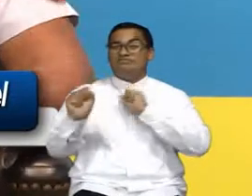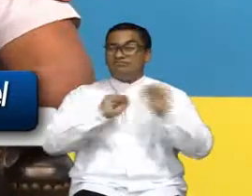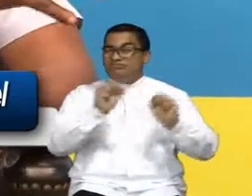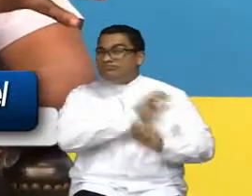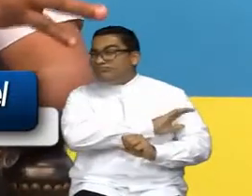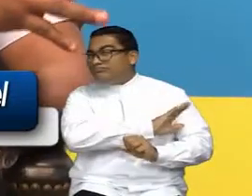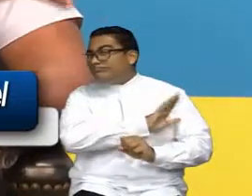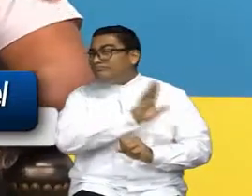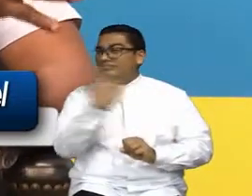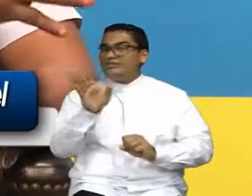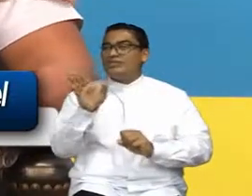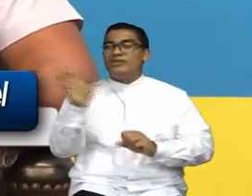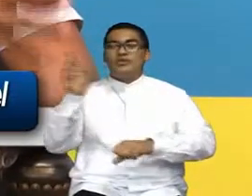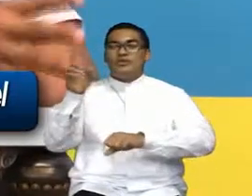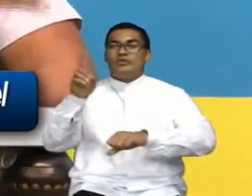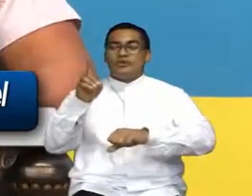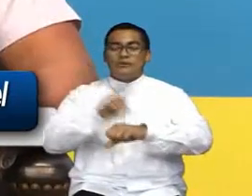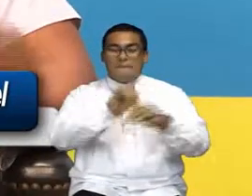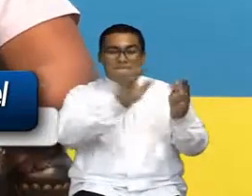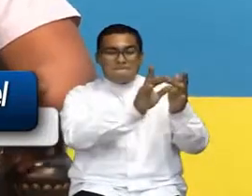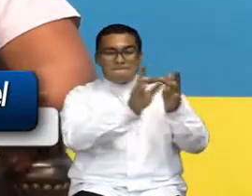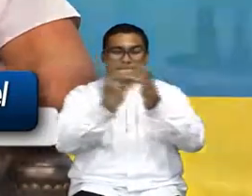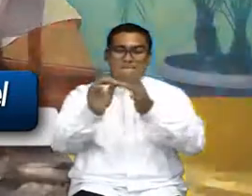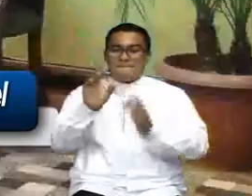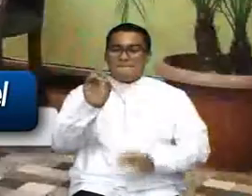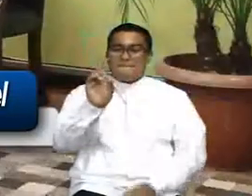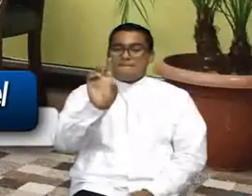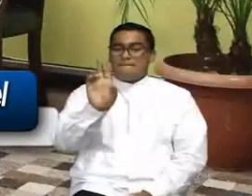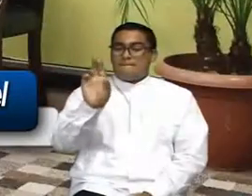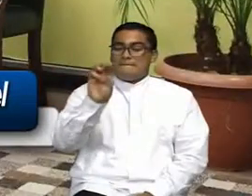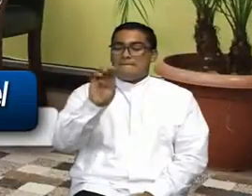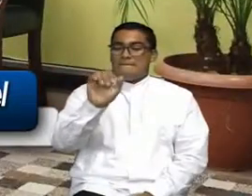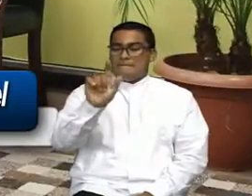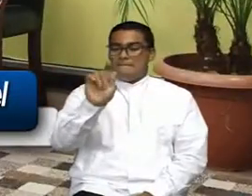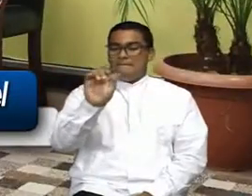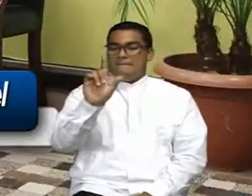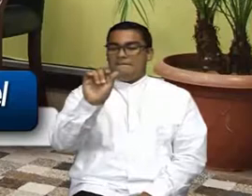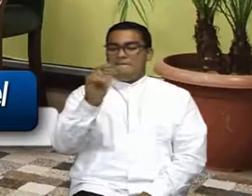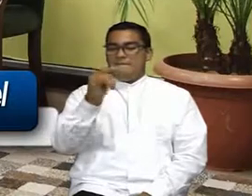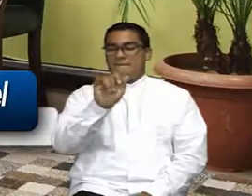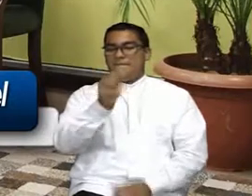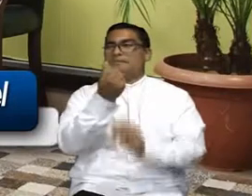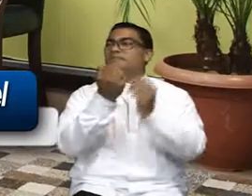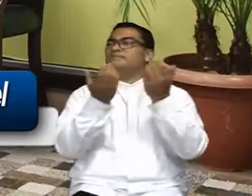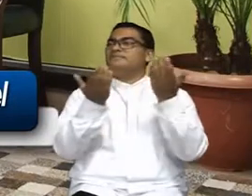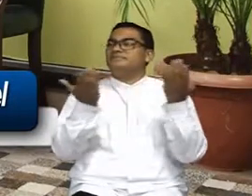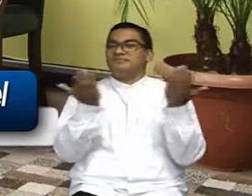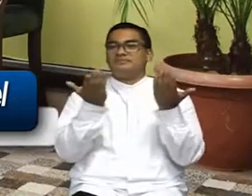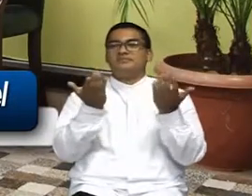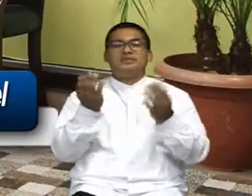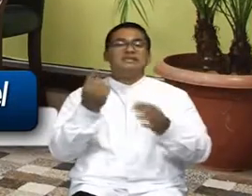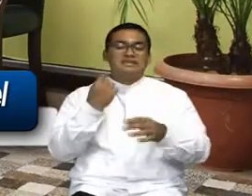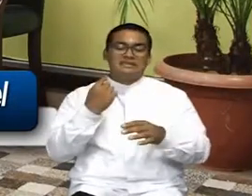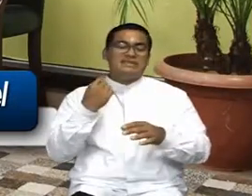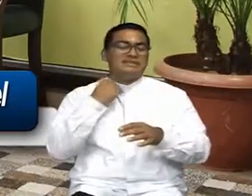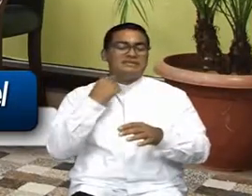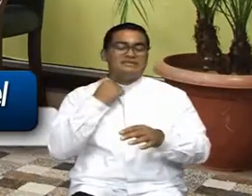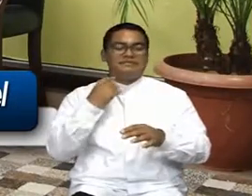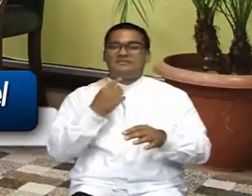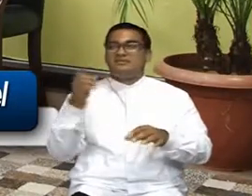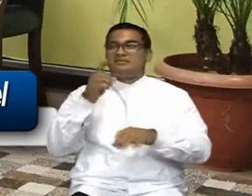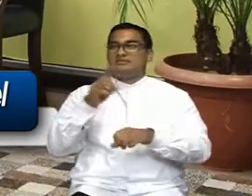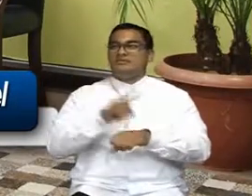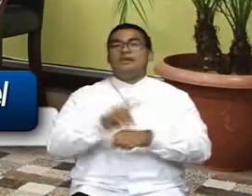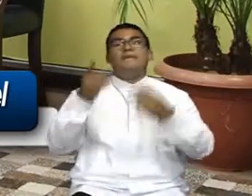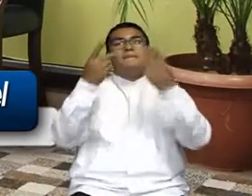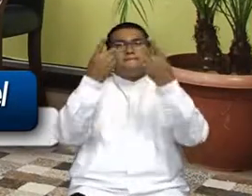mira la persona especialista en dermatología. Sí, lo que son manchas en la piel generalmente los mira dermatología, pero a veces en las